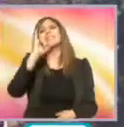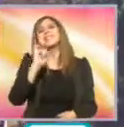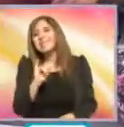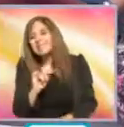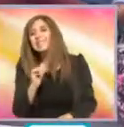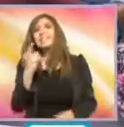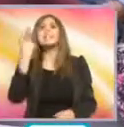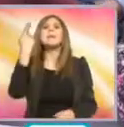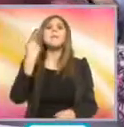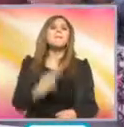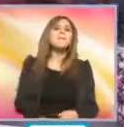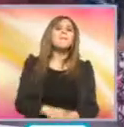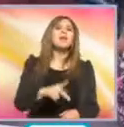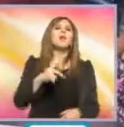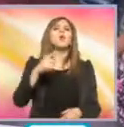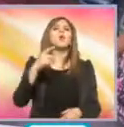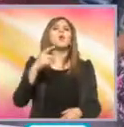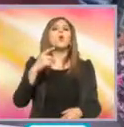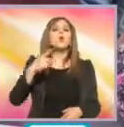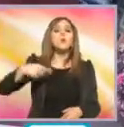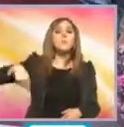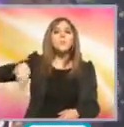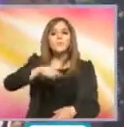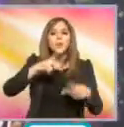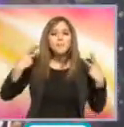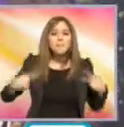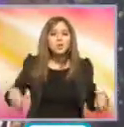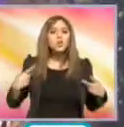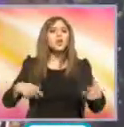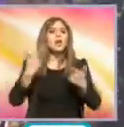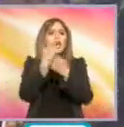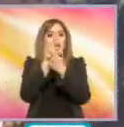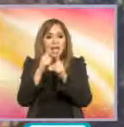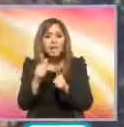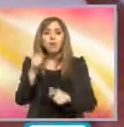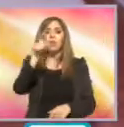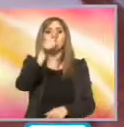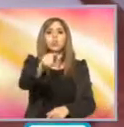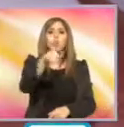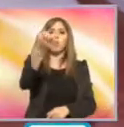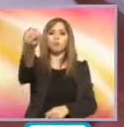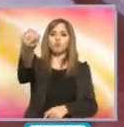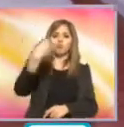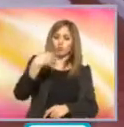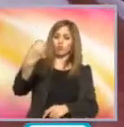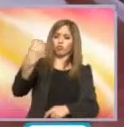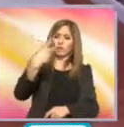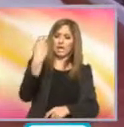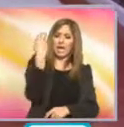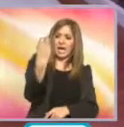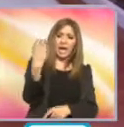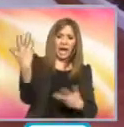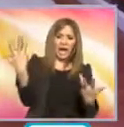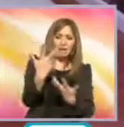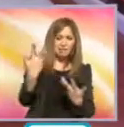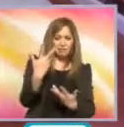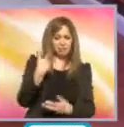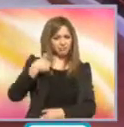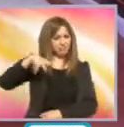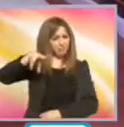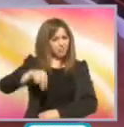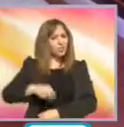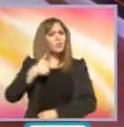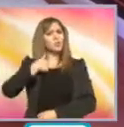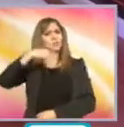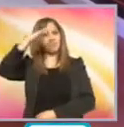seres levantada. humanos naturalmente somos Sí. libres, no nos gusta que nos impongan Sí. cosas. Sin embargo, es importante Sí. aprender a